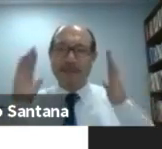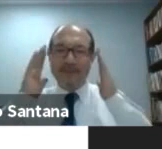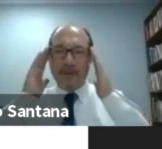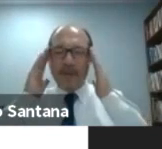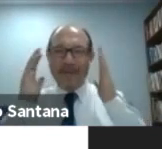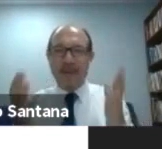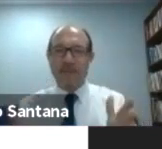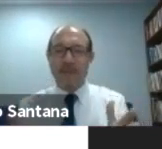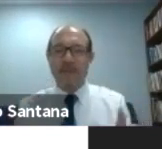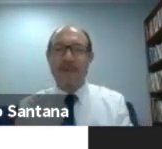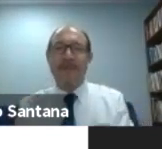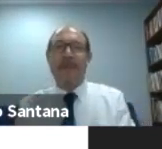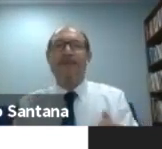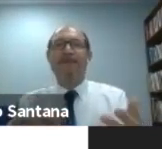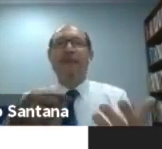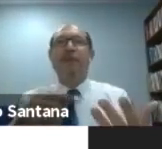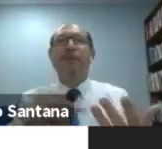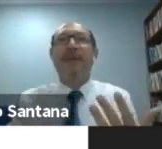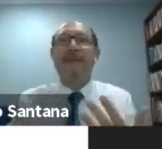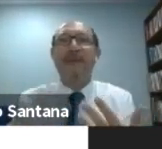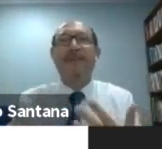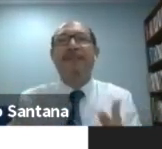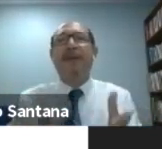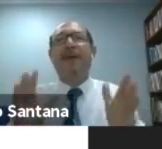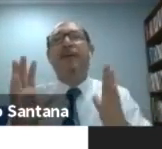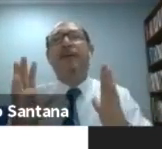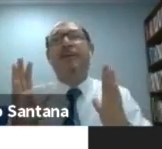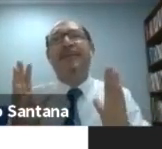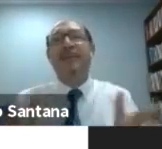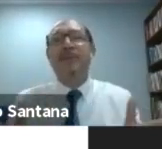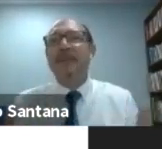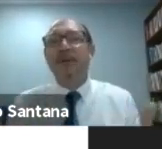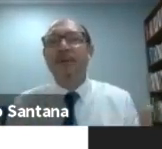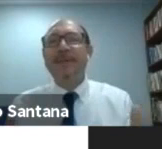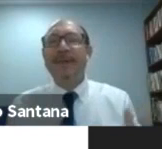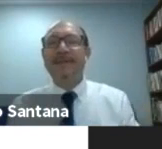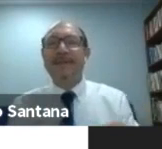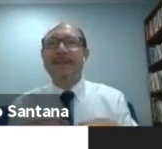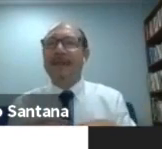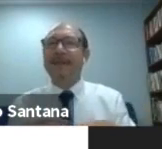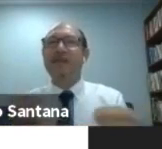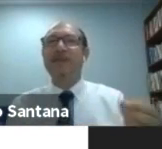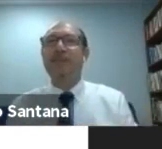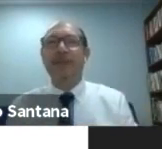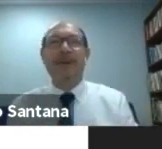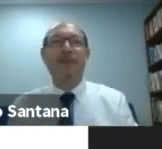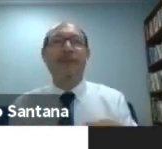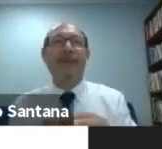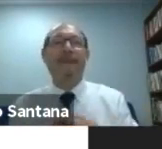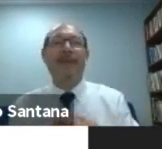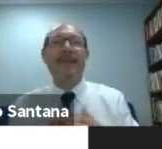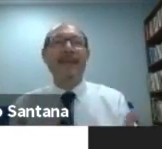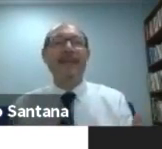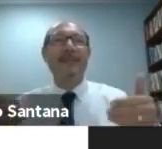estudio se desarrolla en Estados Unidos, donde desayunar todos los días tal vez no sea un problema,